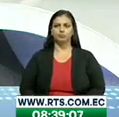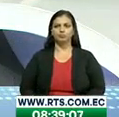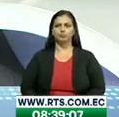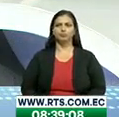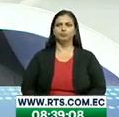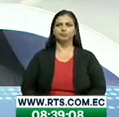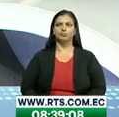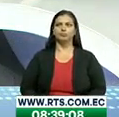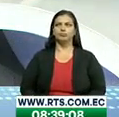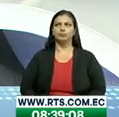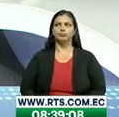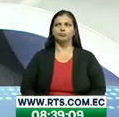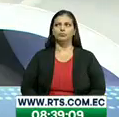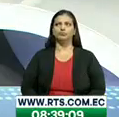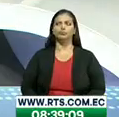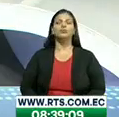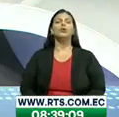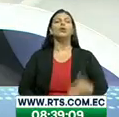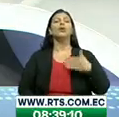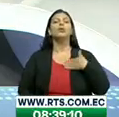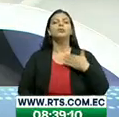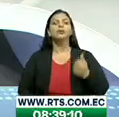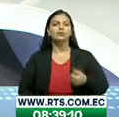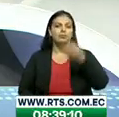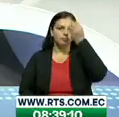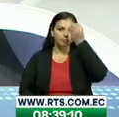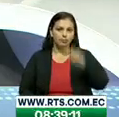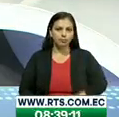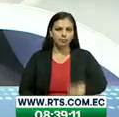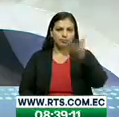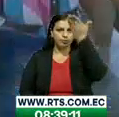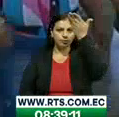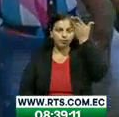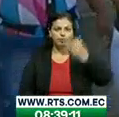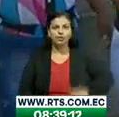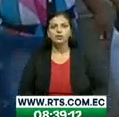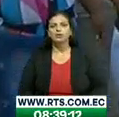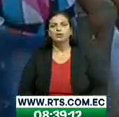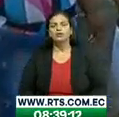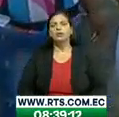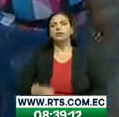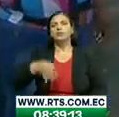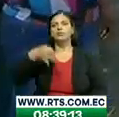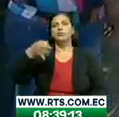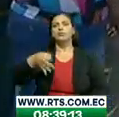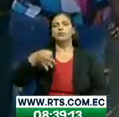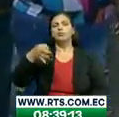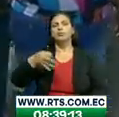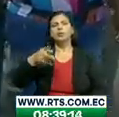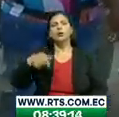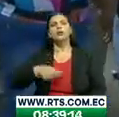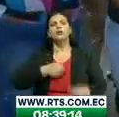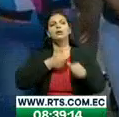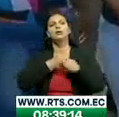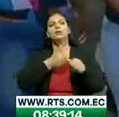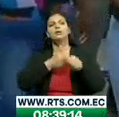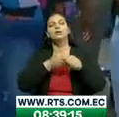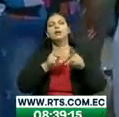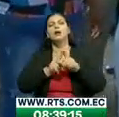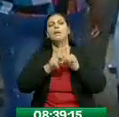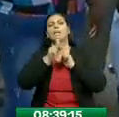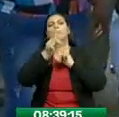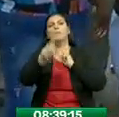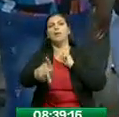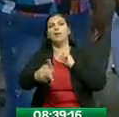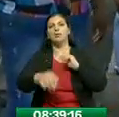¿Cómo te va, Hugo? Queridos televidentes, buenos días. Continúa en el Cantón Durán, a pocos metros del puente de la Unidad Nacional que